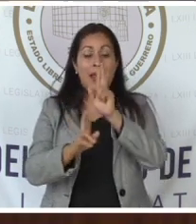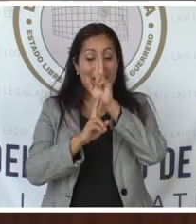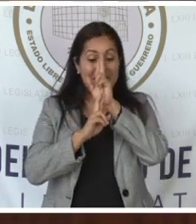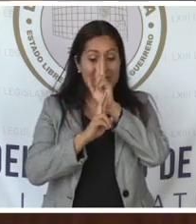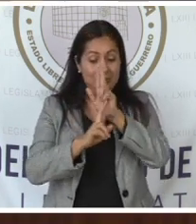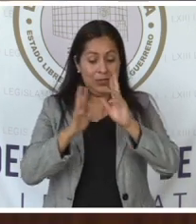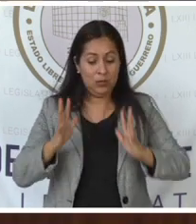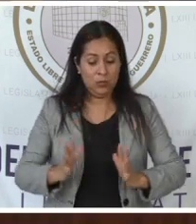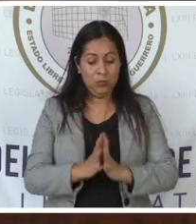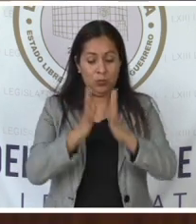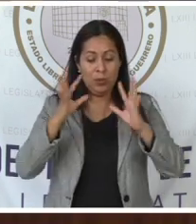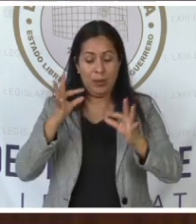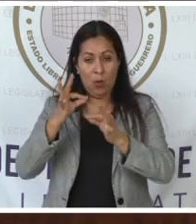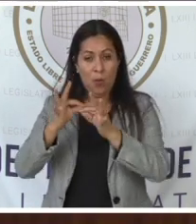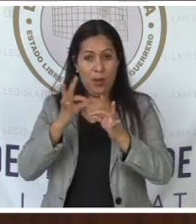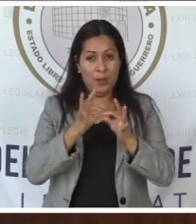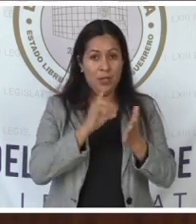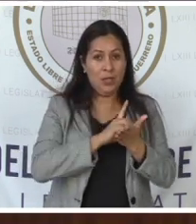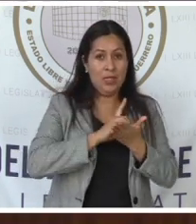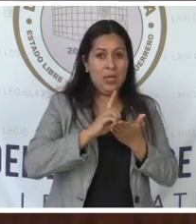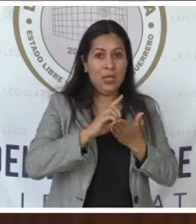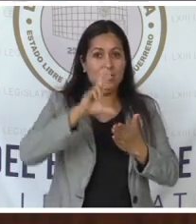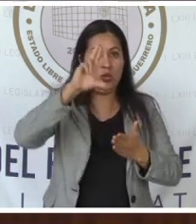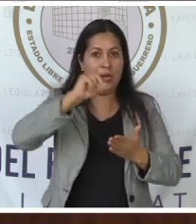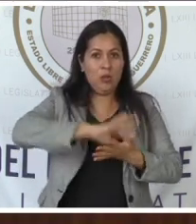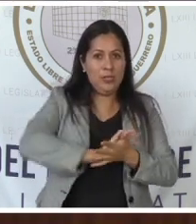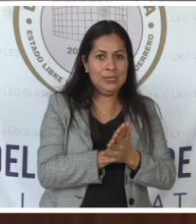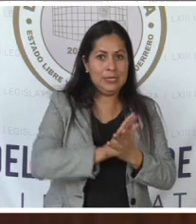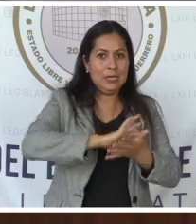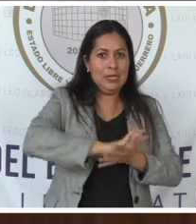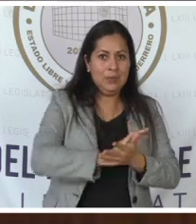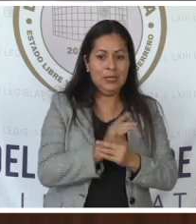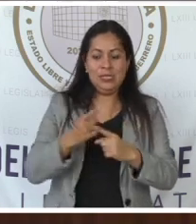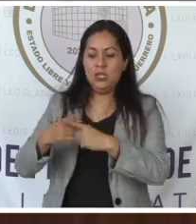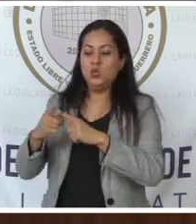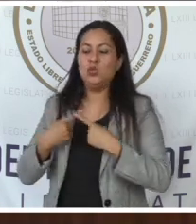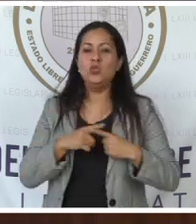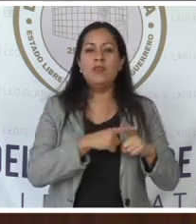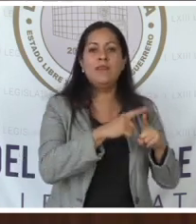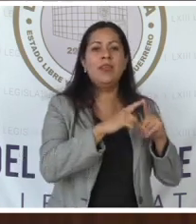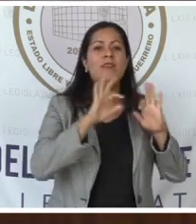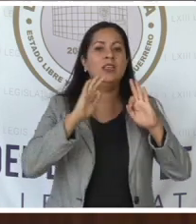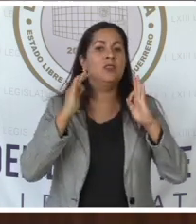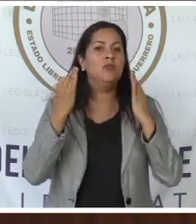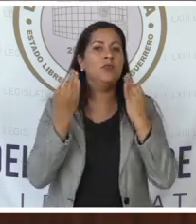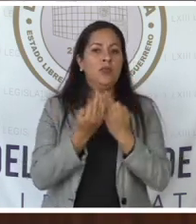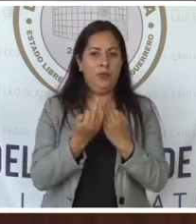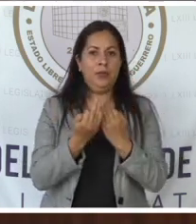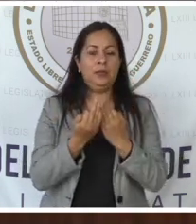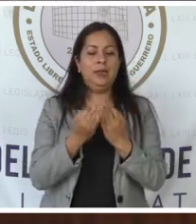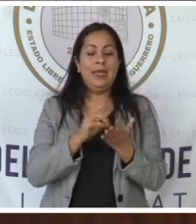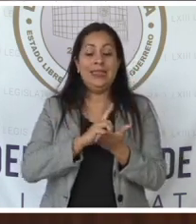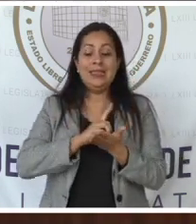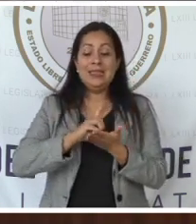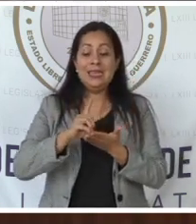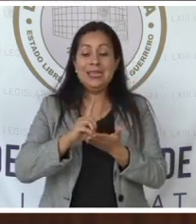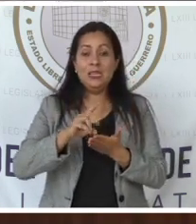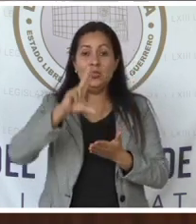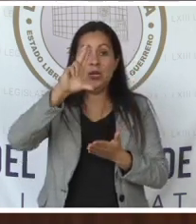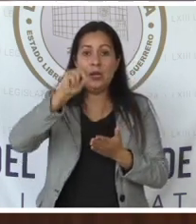y promoción del derecho a la no discriminación en sus diferentes formas. El derecho a